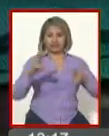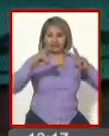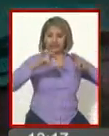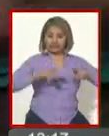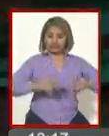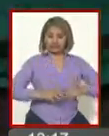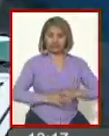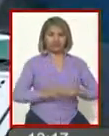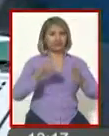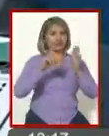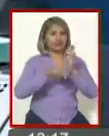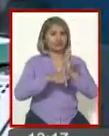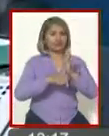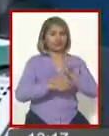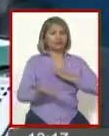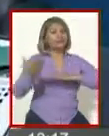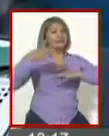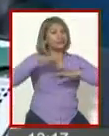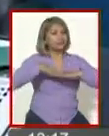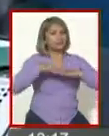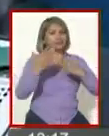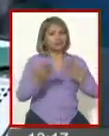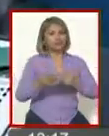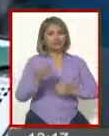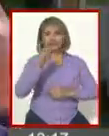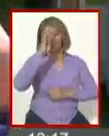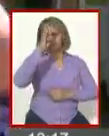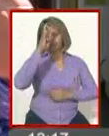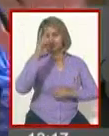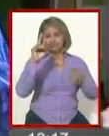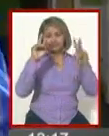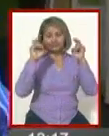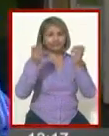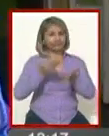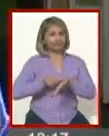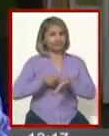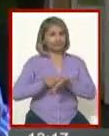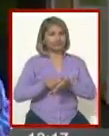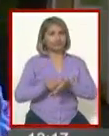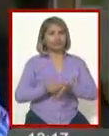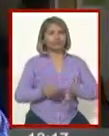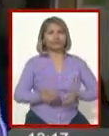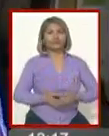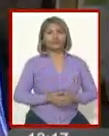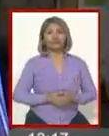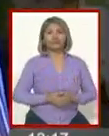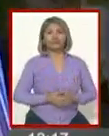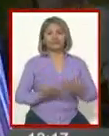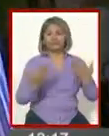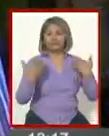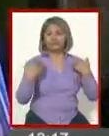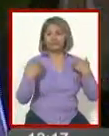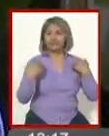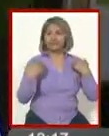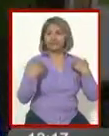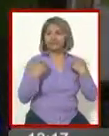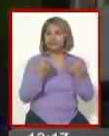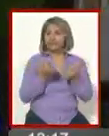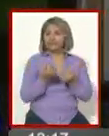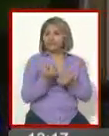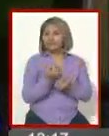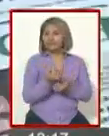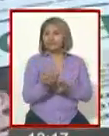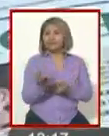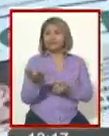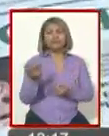una investigación y después sobre esa situación especula en el tema del precio, está entrando en un terreno pues